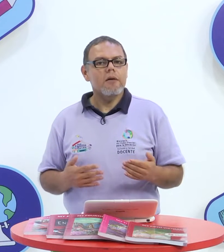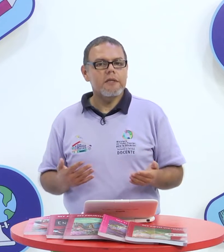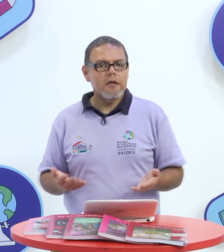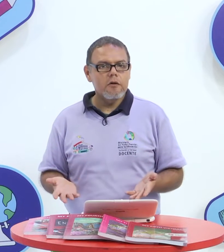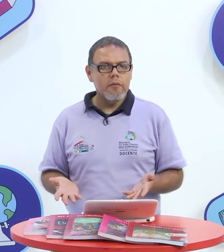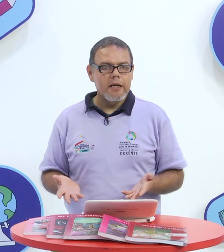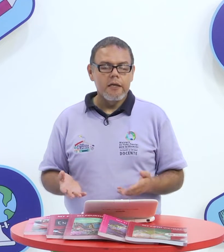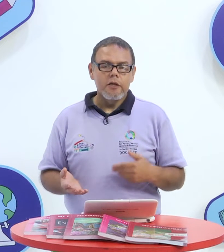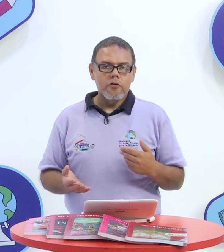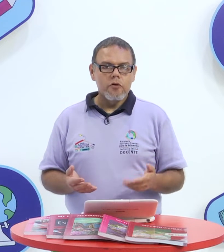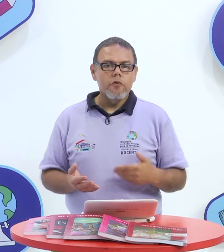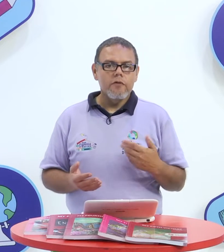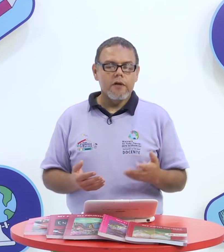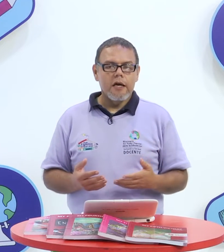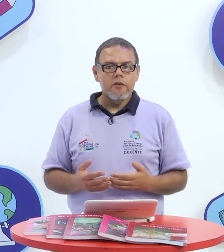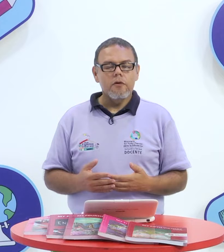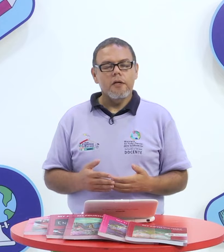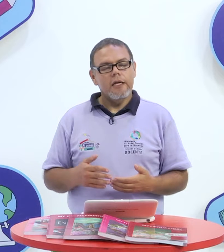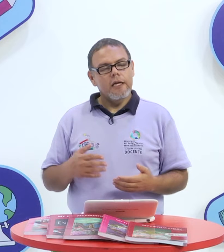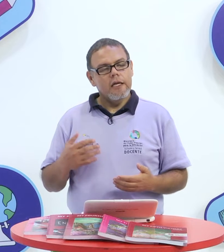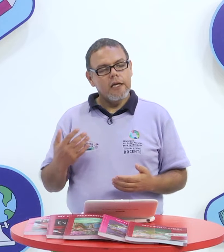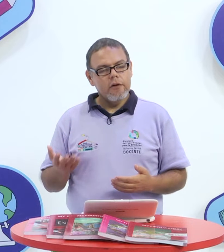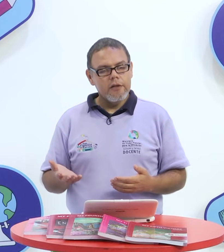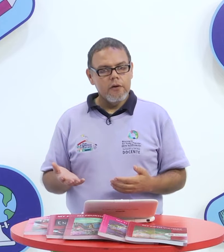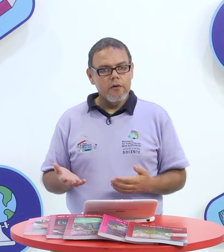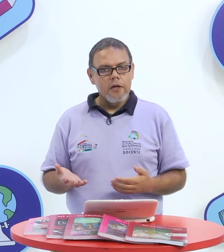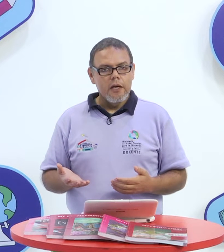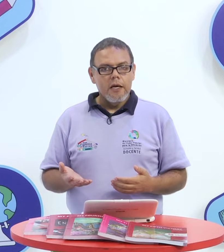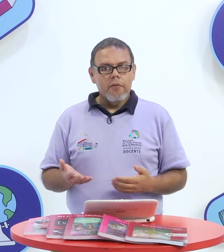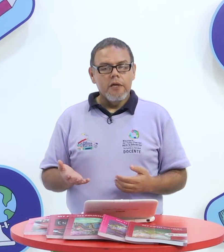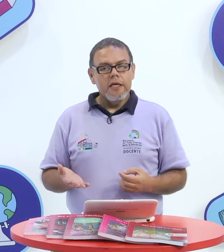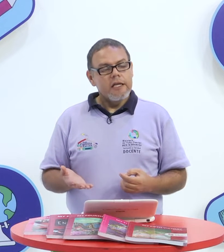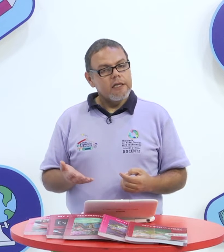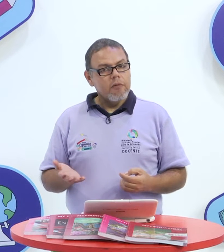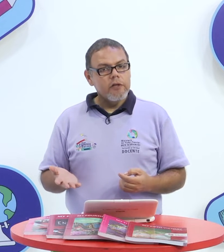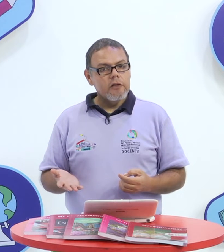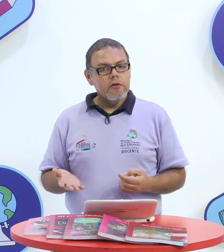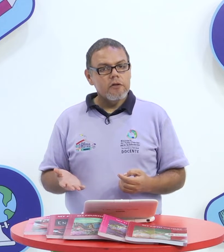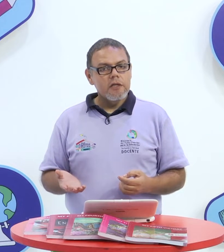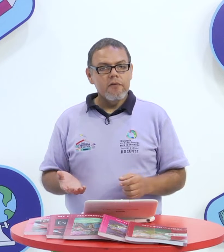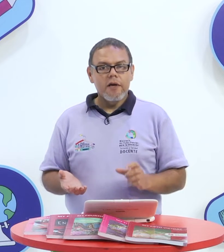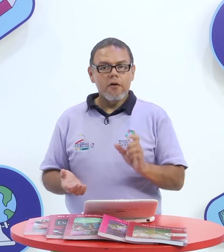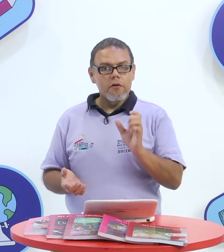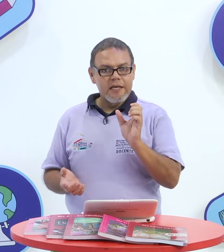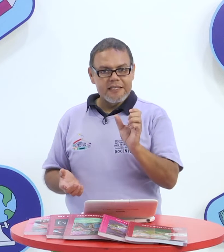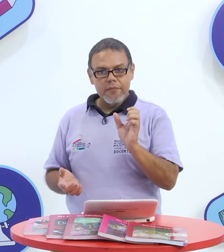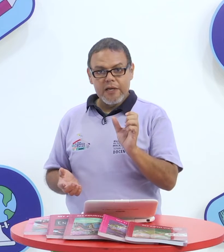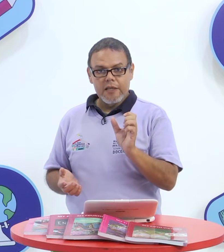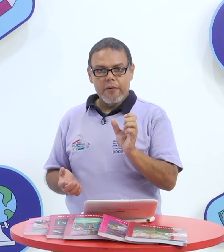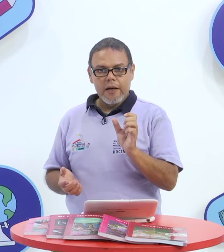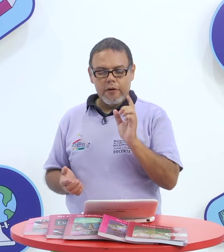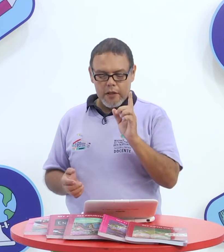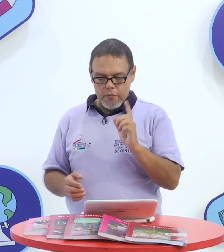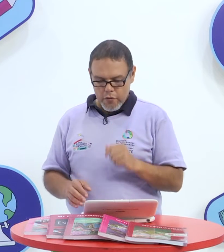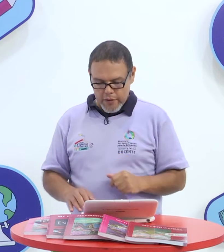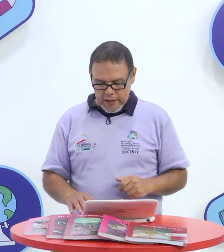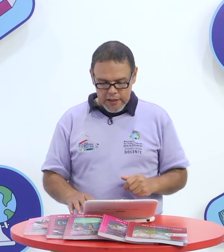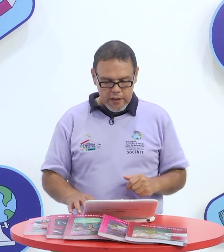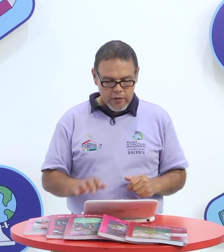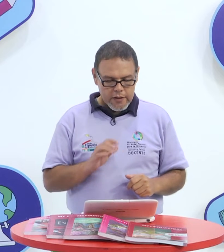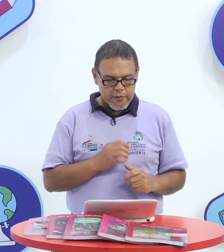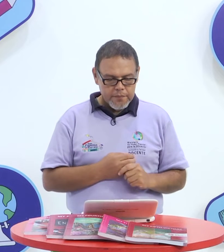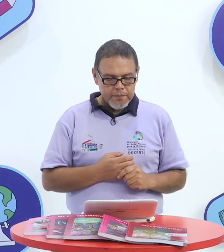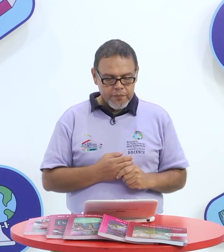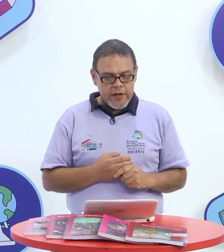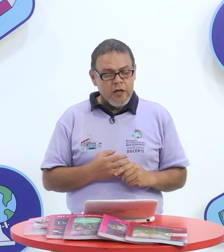que no es un caminar normal. Estoy modificando la oración y le estamos dando otro significado con esa pequeña palabra, ¿ok? Muy